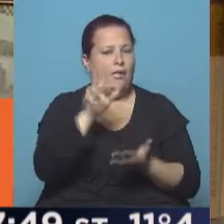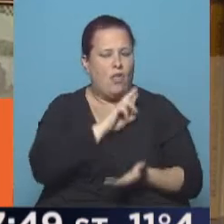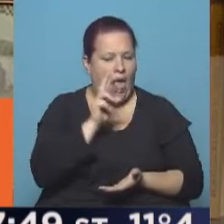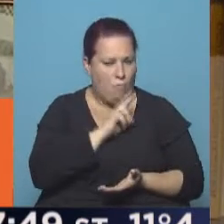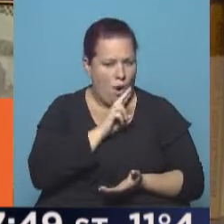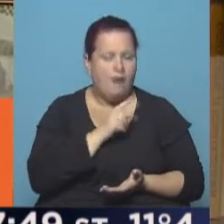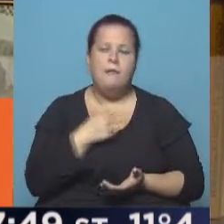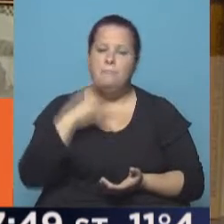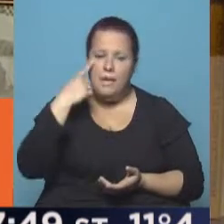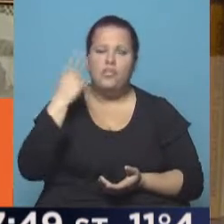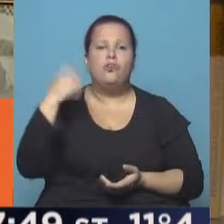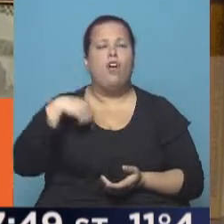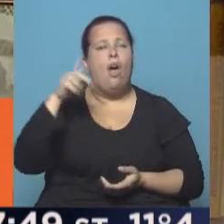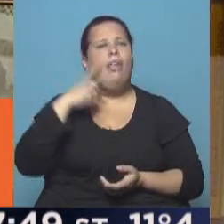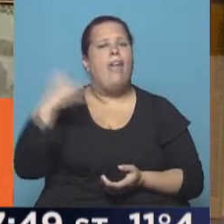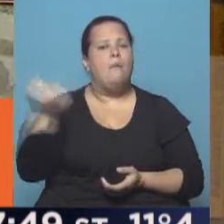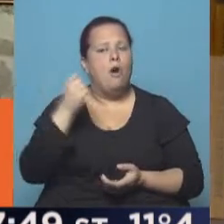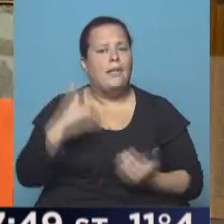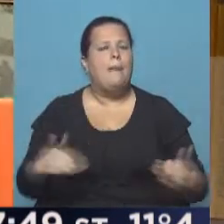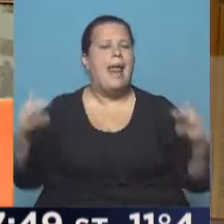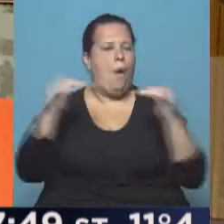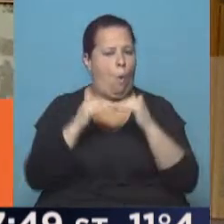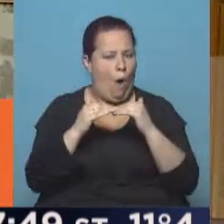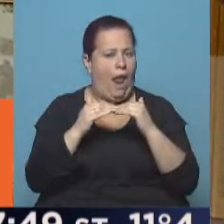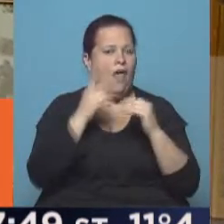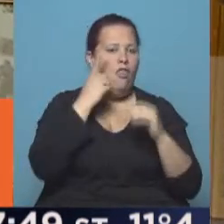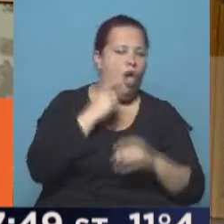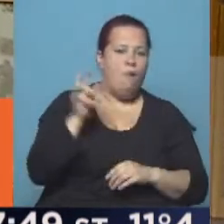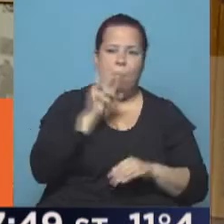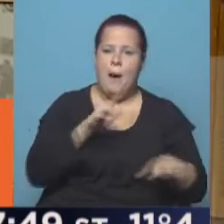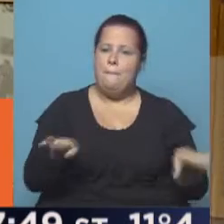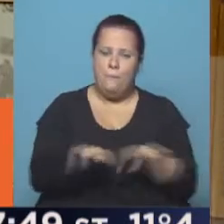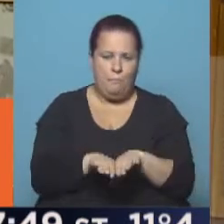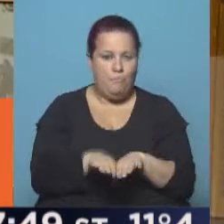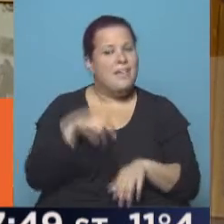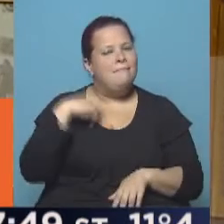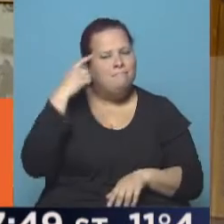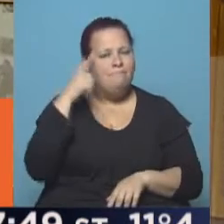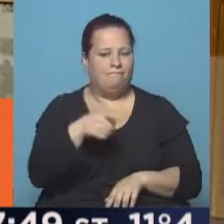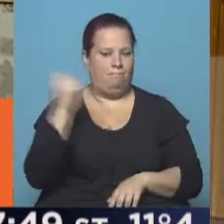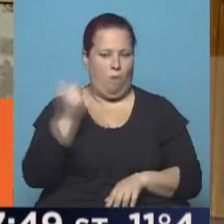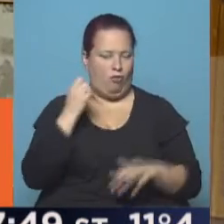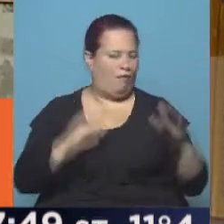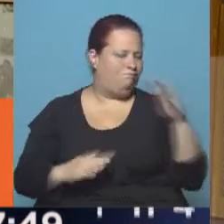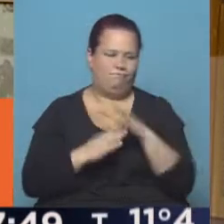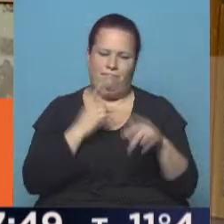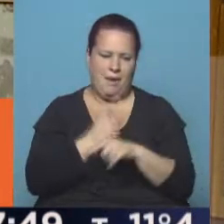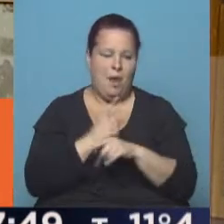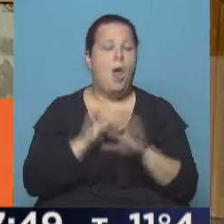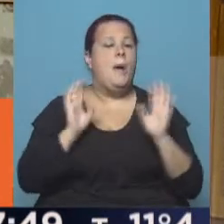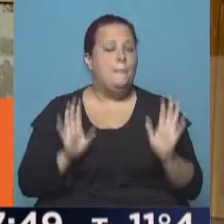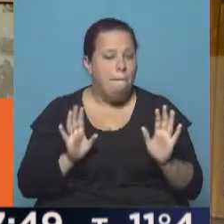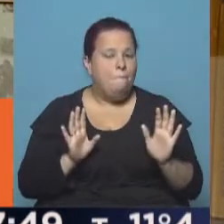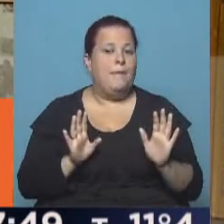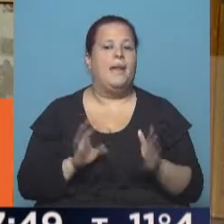y creo que fue un gran día por la igualdad de los géneros eso me parece muy muy central y muy importante pero